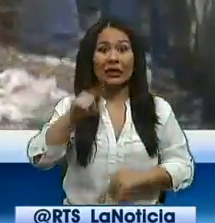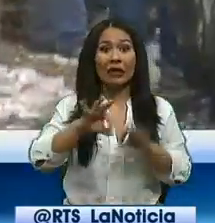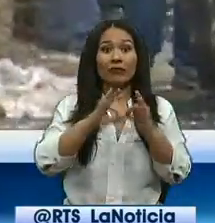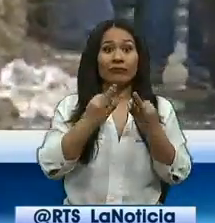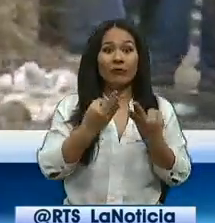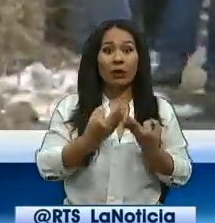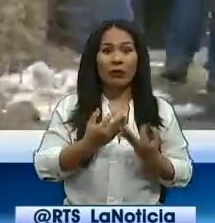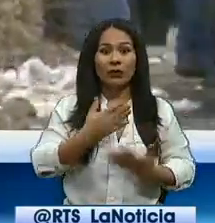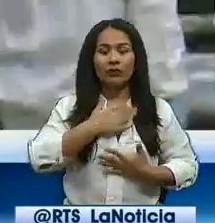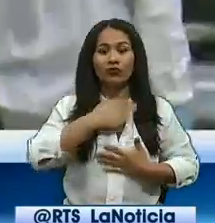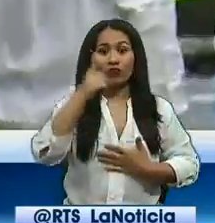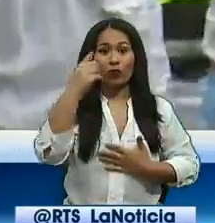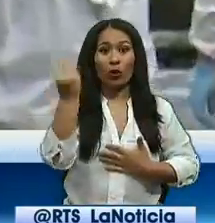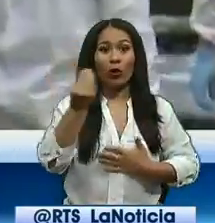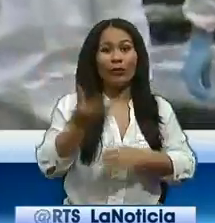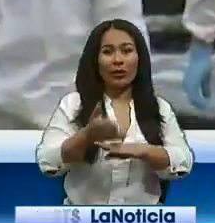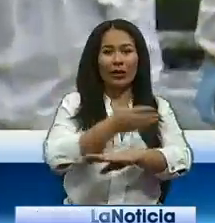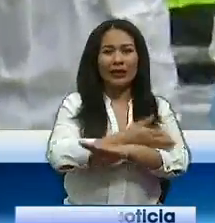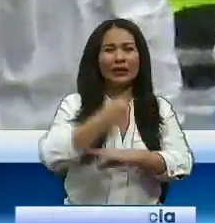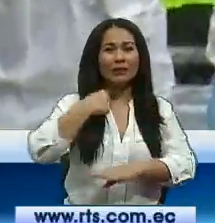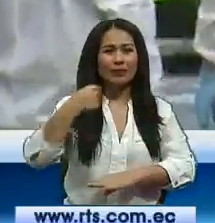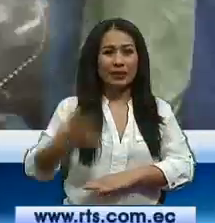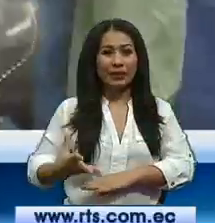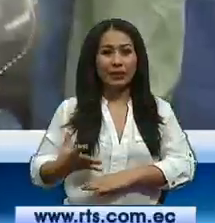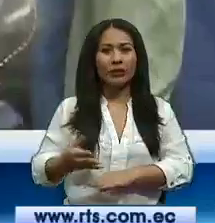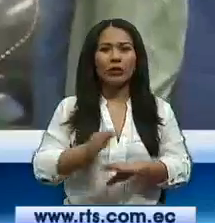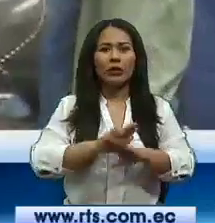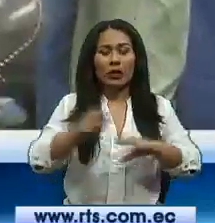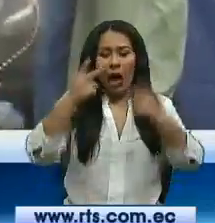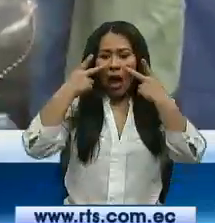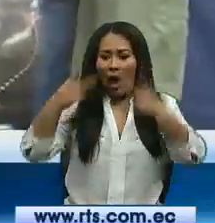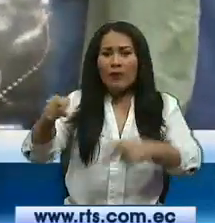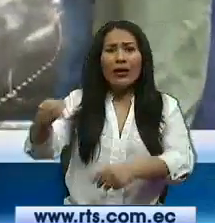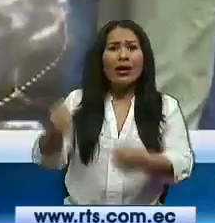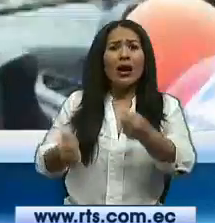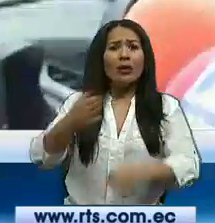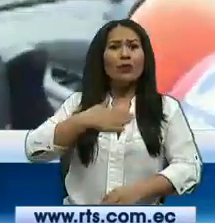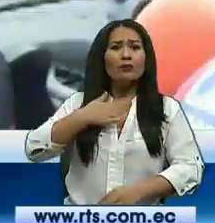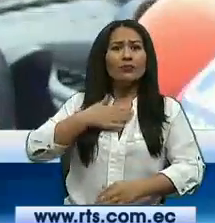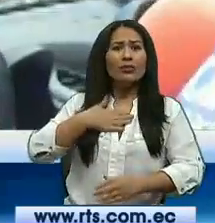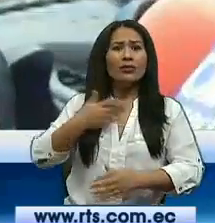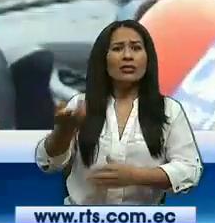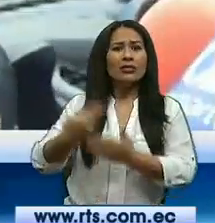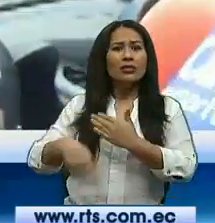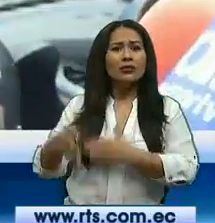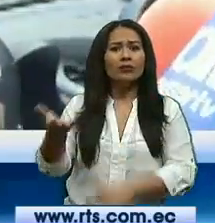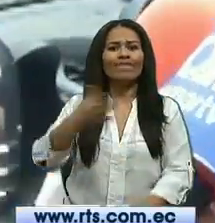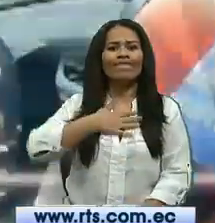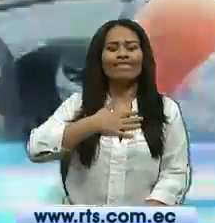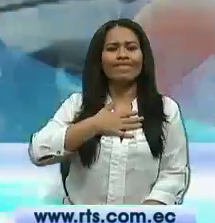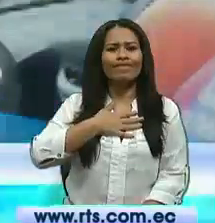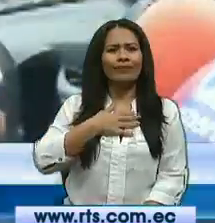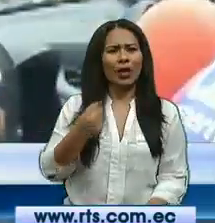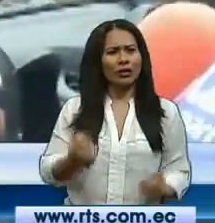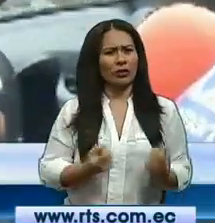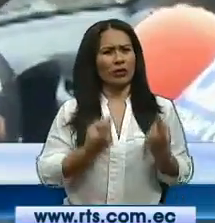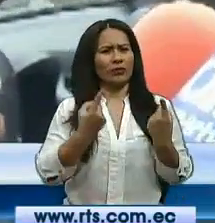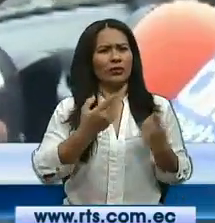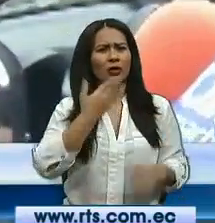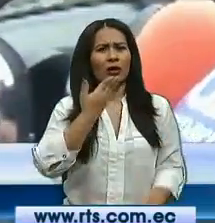Familiares de un joven que estaba desaparecido habrían identificado el vehículo y a su dueño. ¿Cómo va a creer que un caso de esto va a